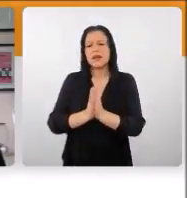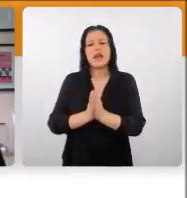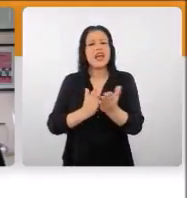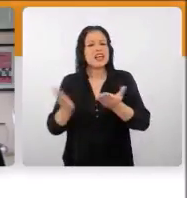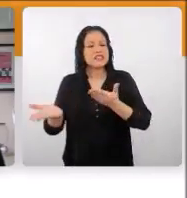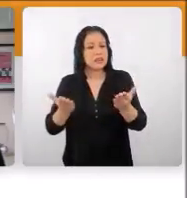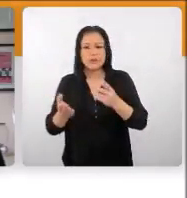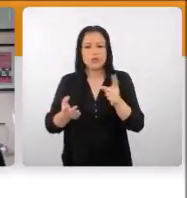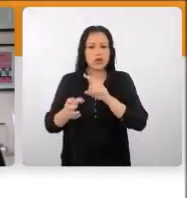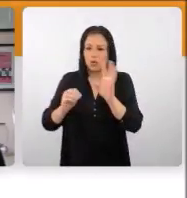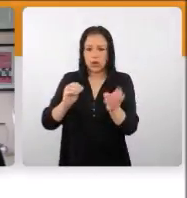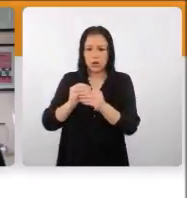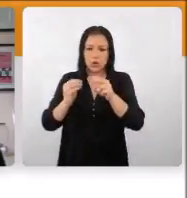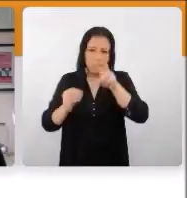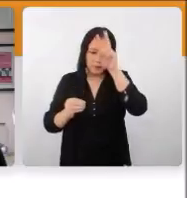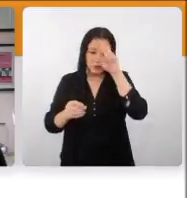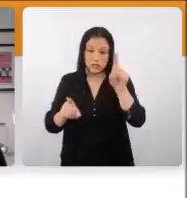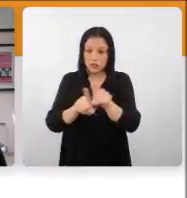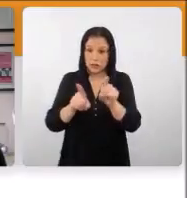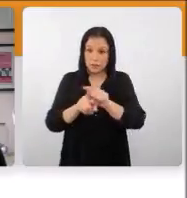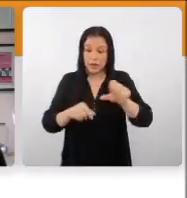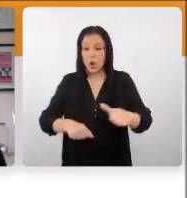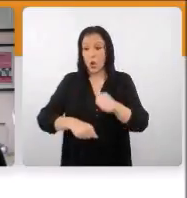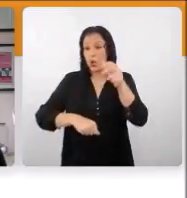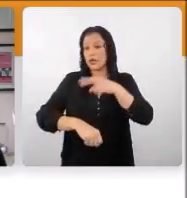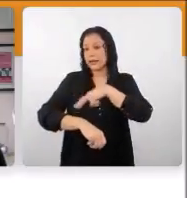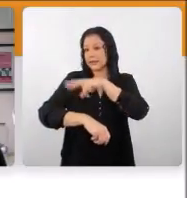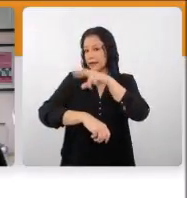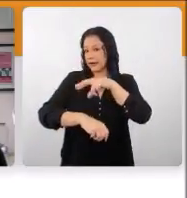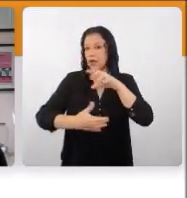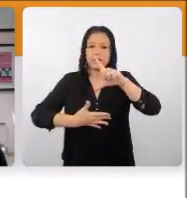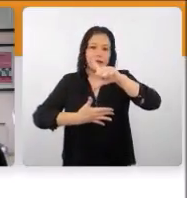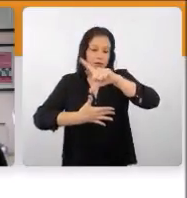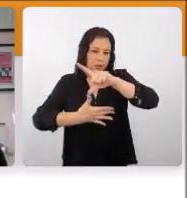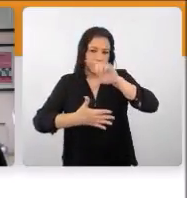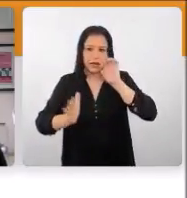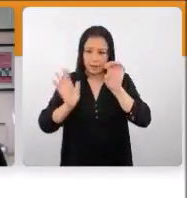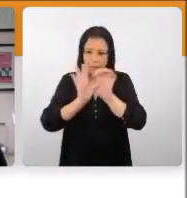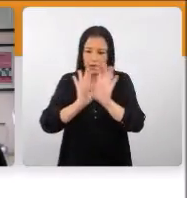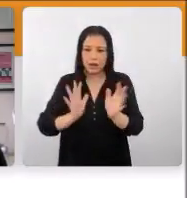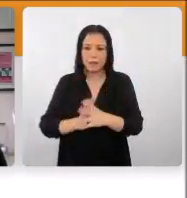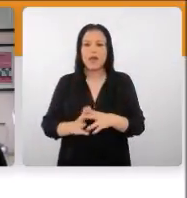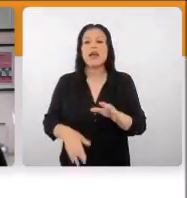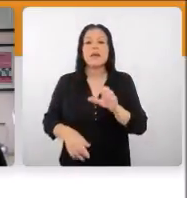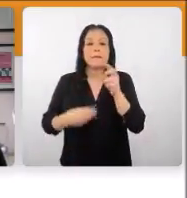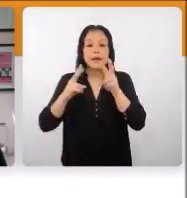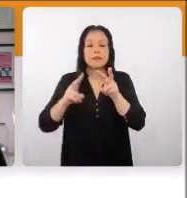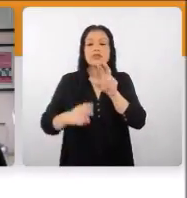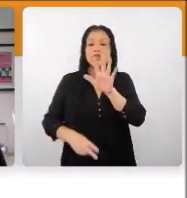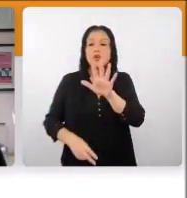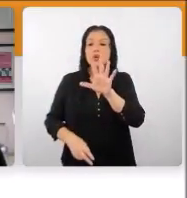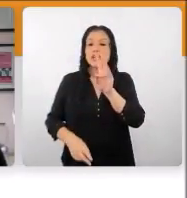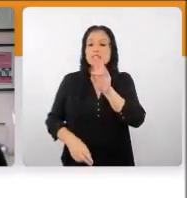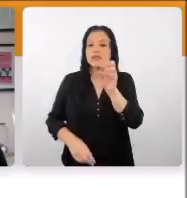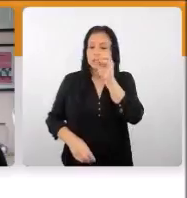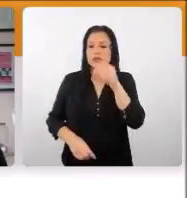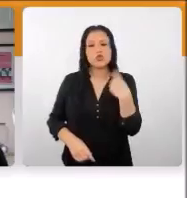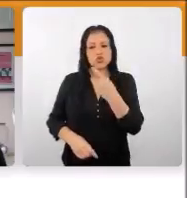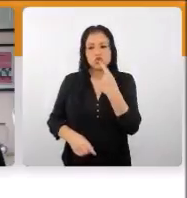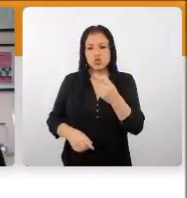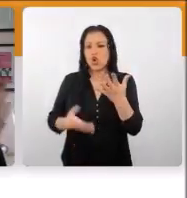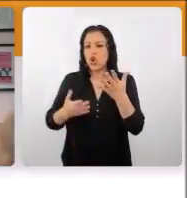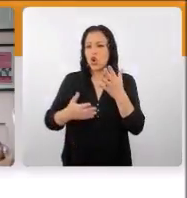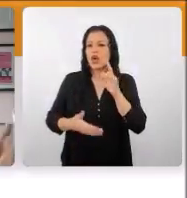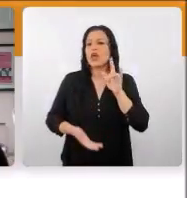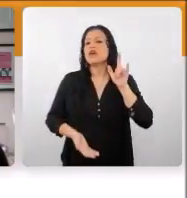Perú, sino otras regiones. Por ejemplo, si estamos viendo este dato aquí, vemos 57% solo viaja a Perú. ¿Qué